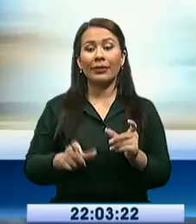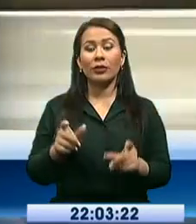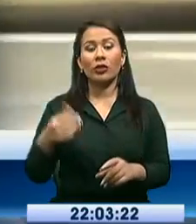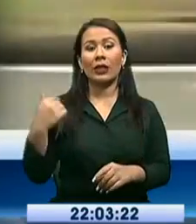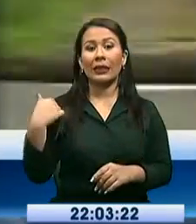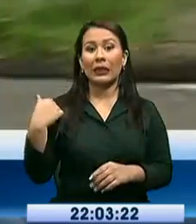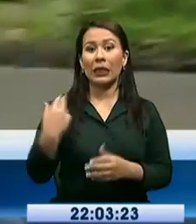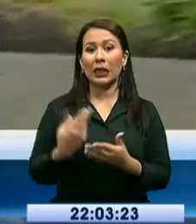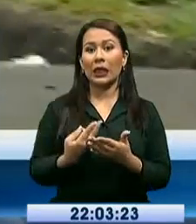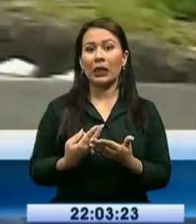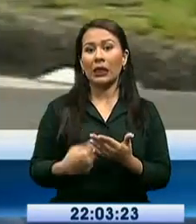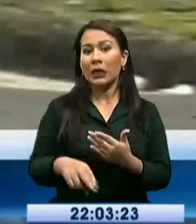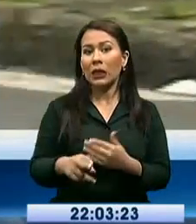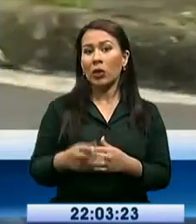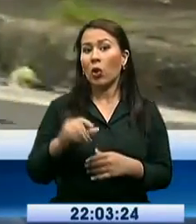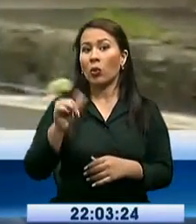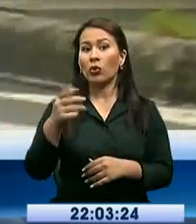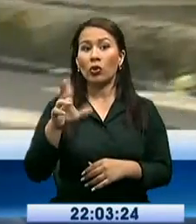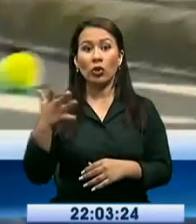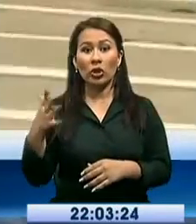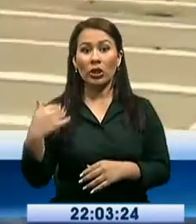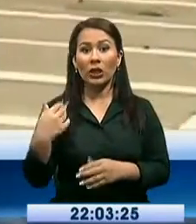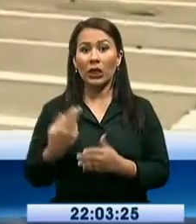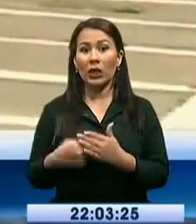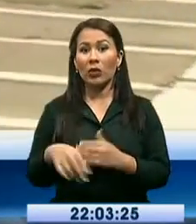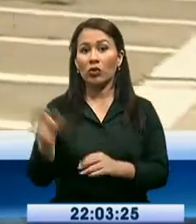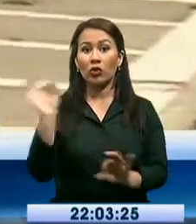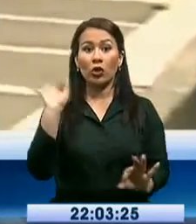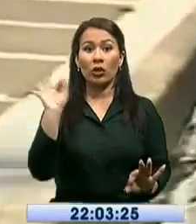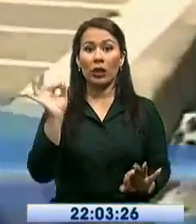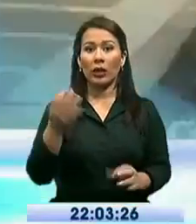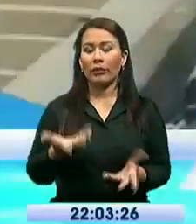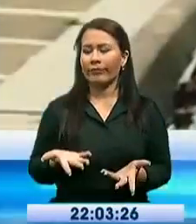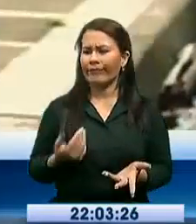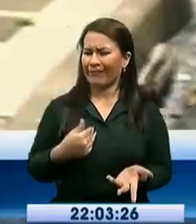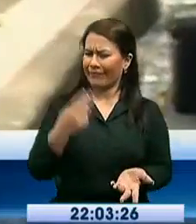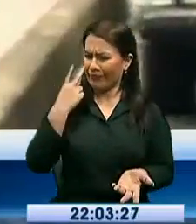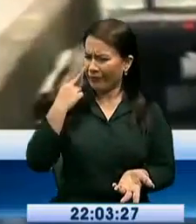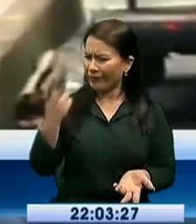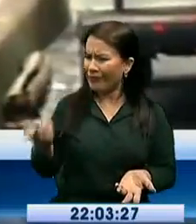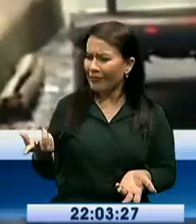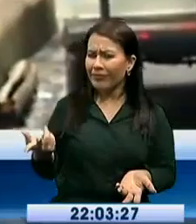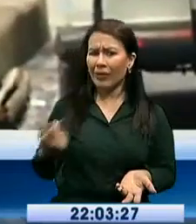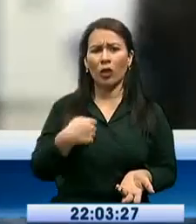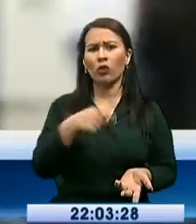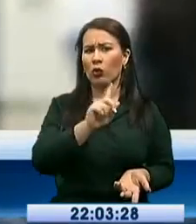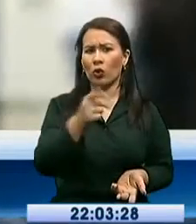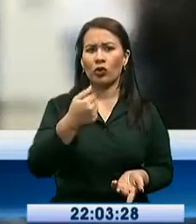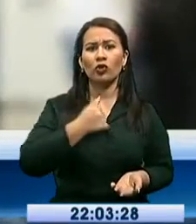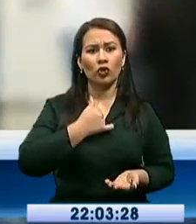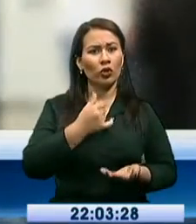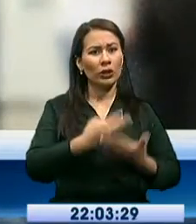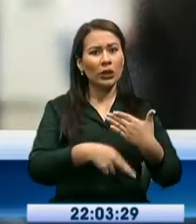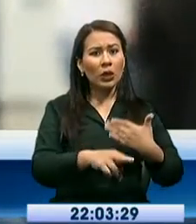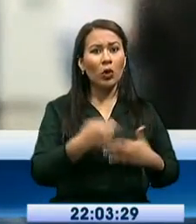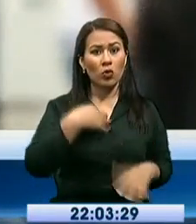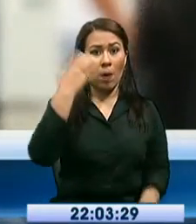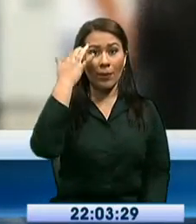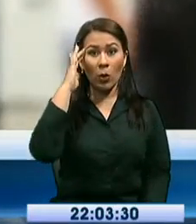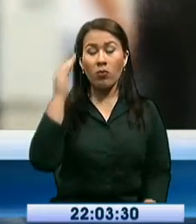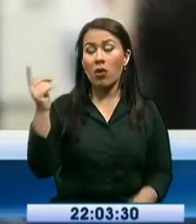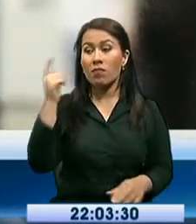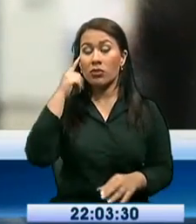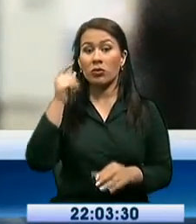hijos. Solteros, madres, también chicas que viven por aquí. Ahorita ya somos personas adultas que tenemos nuestros compromisos. Fue un morador quien, pese a